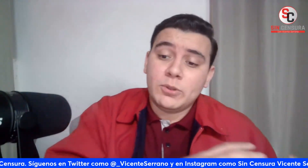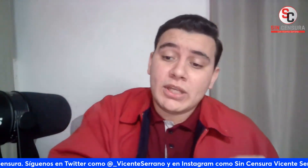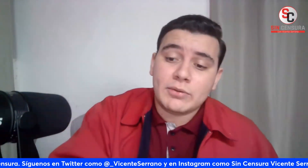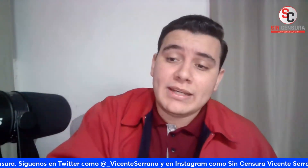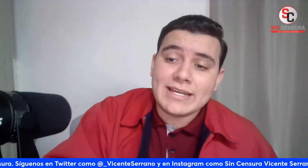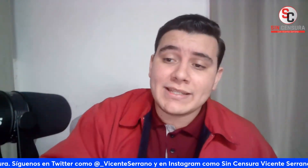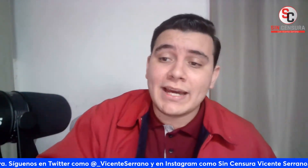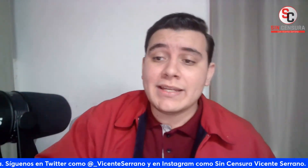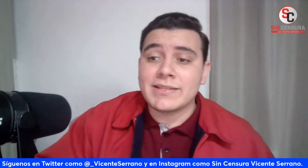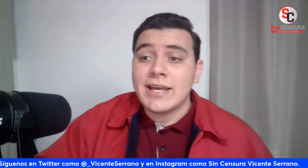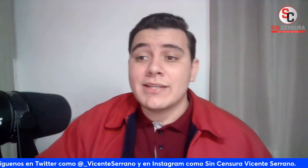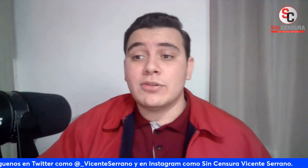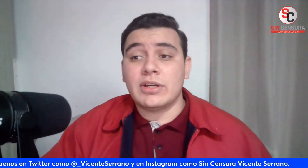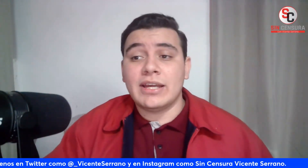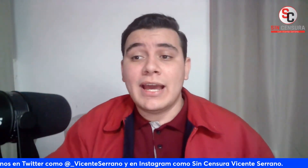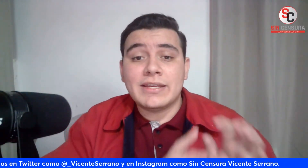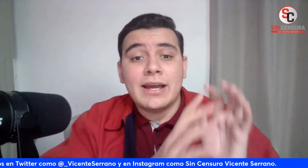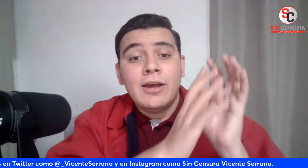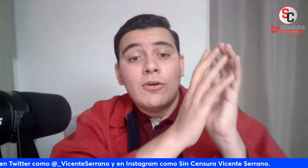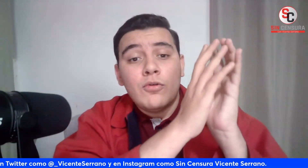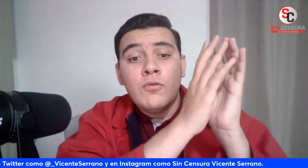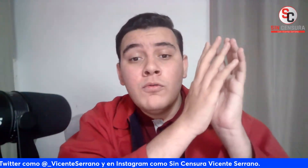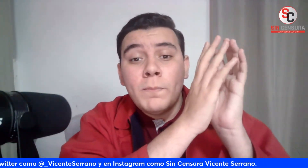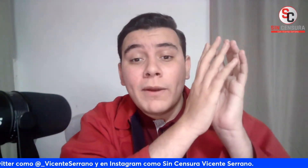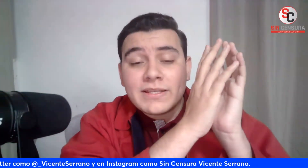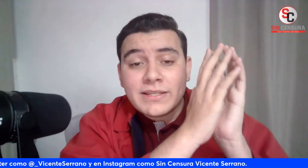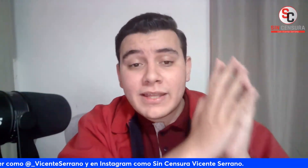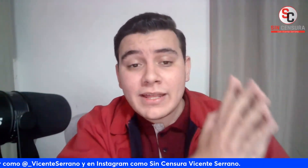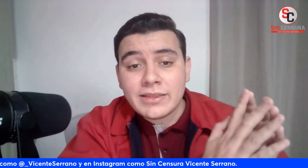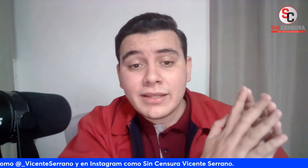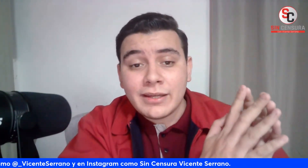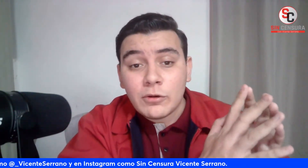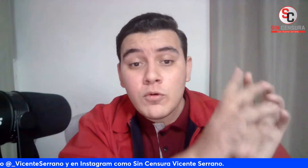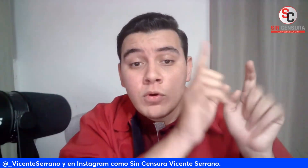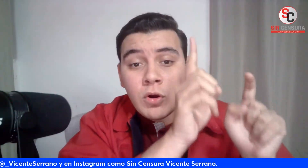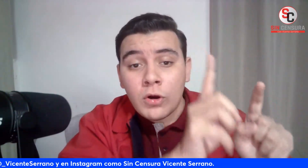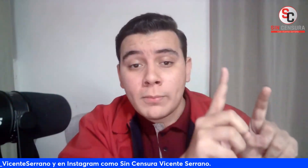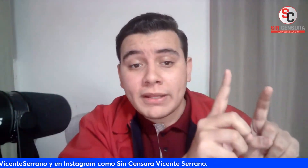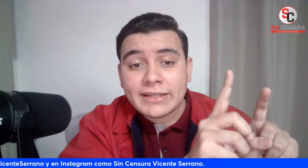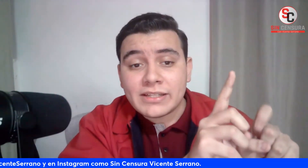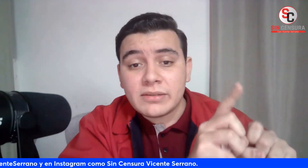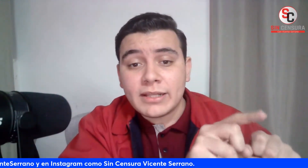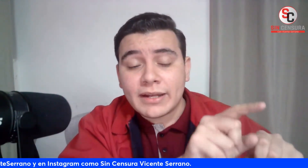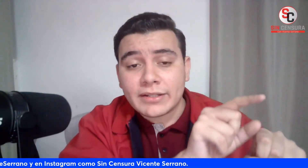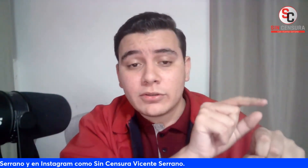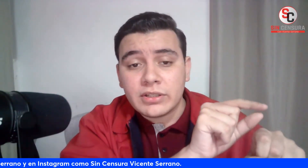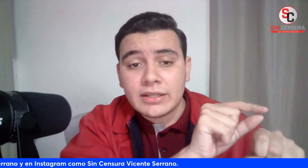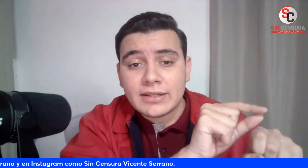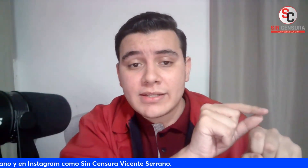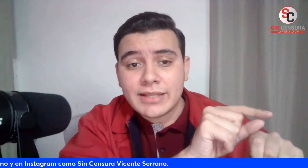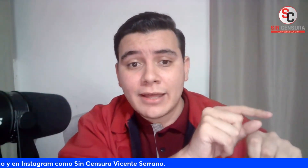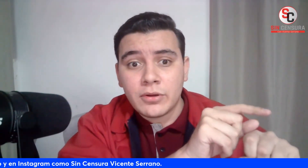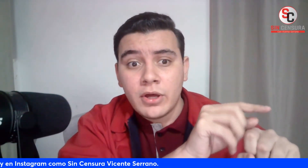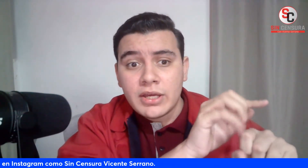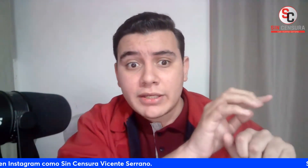que no haya Plutarco Elías Calles, sino que haya un presidente, un hombre que lleve la rectoría del Estado y